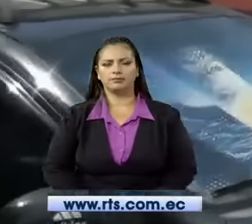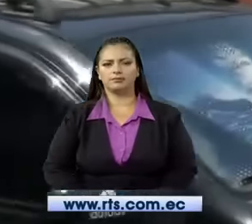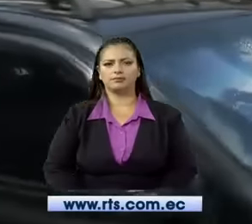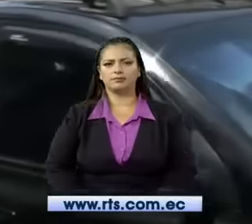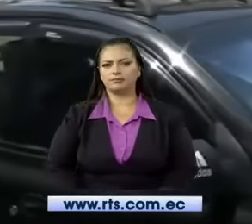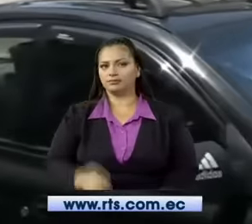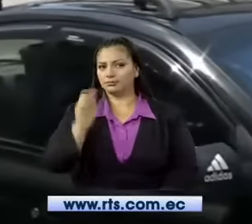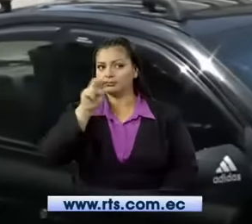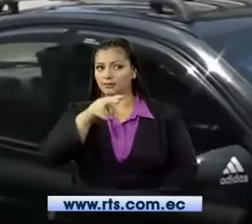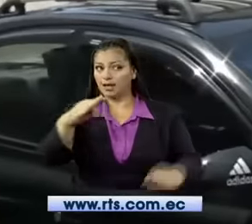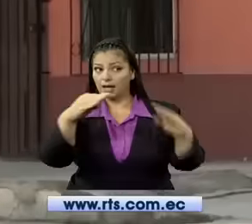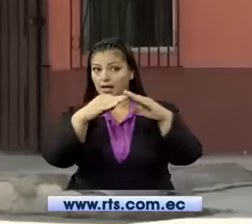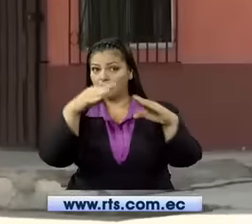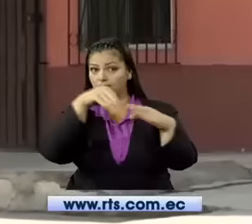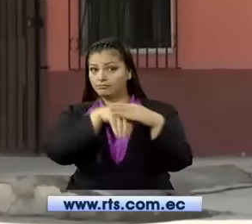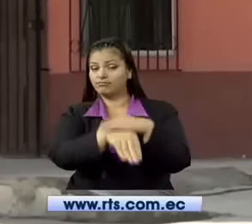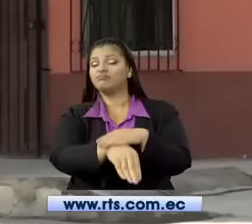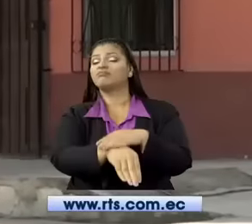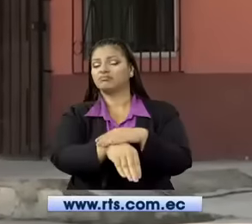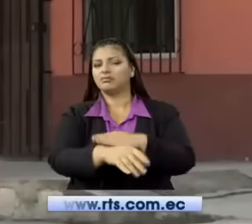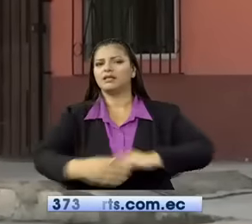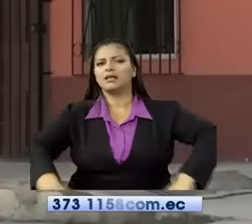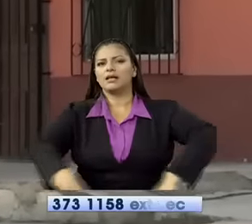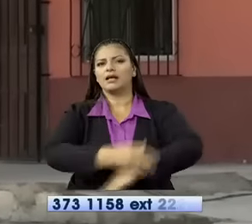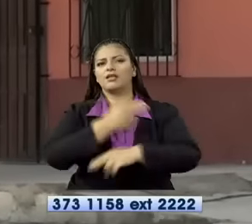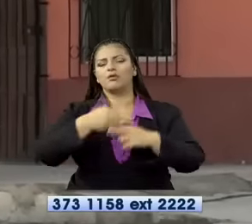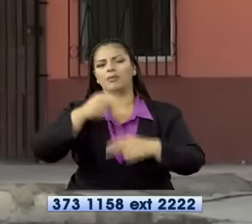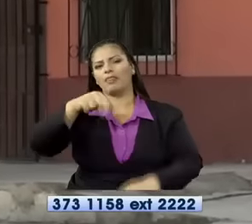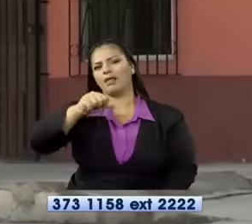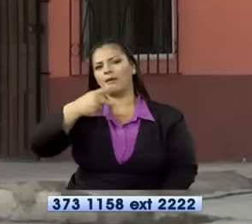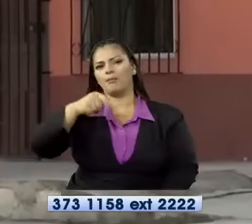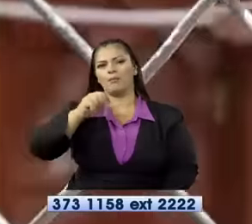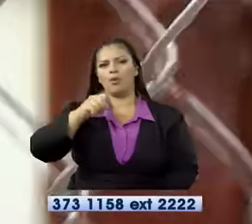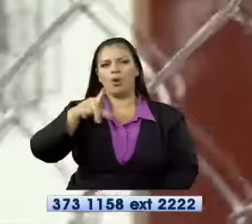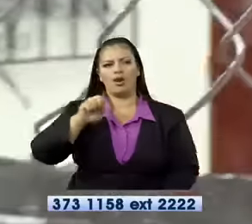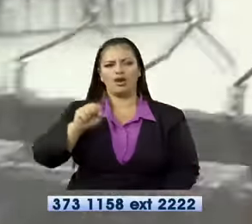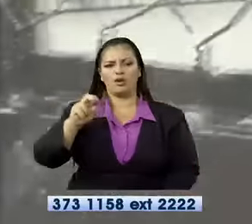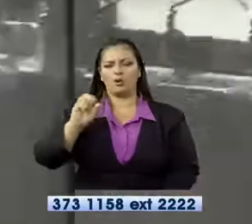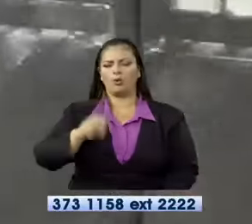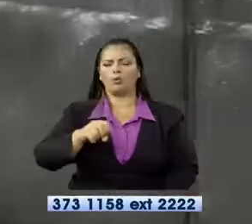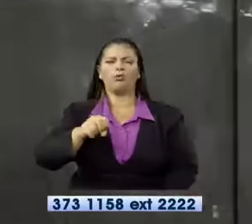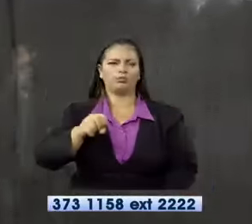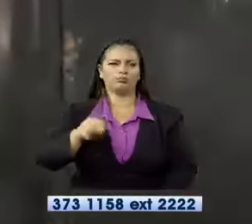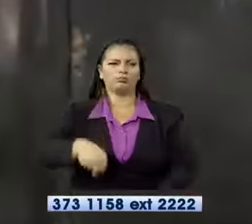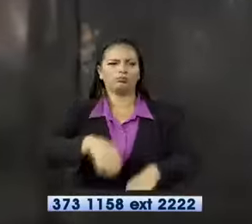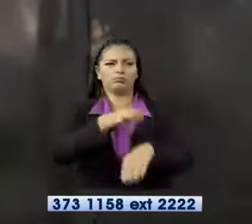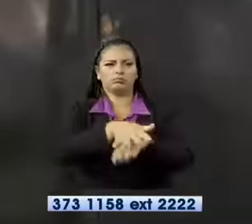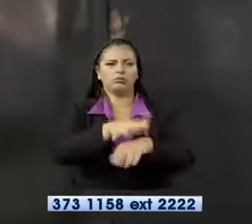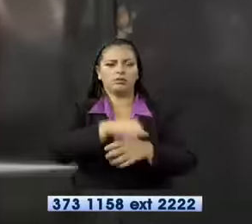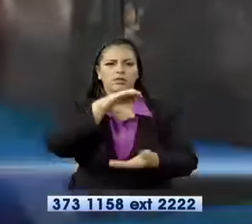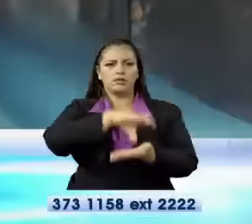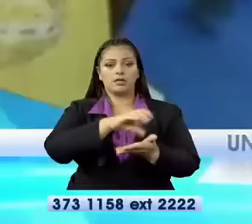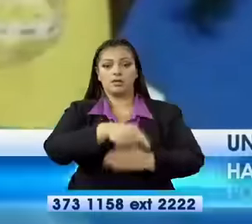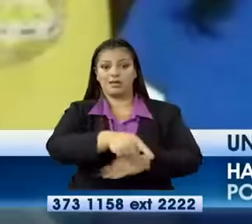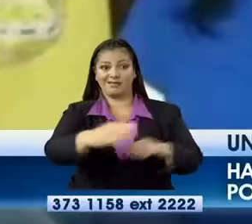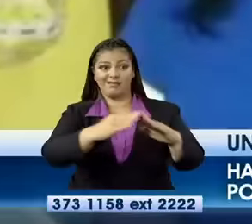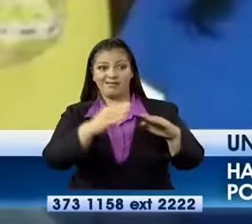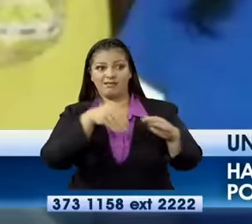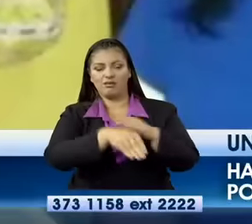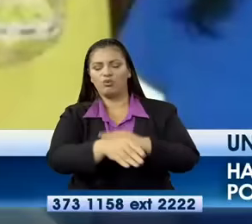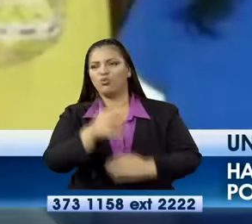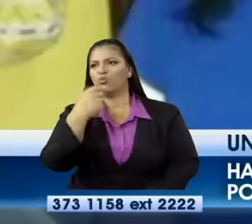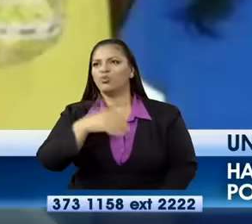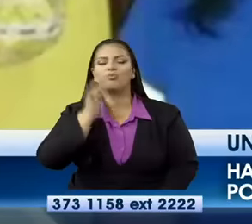Oro ubicado en las calles Napo mera y Olmedo en pleno centro de machala donde ocurrió el presunto femicidio